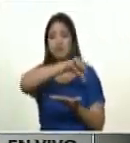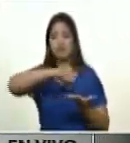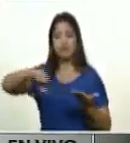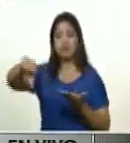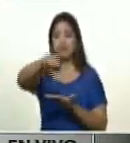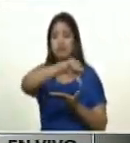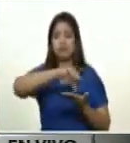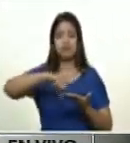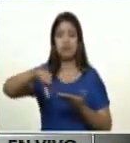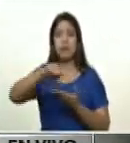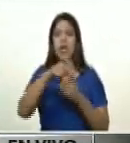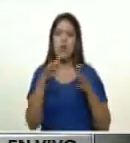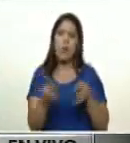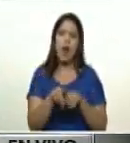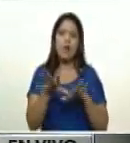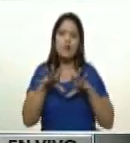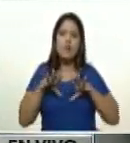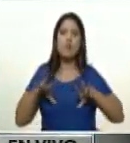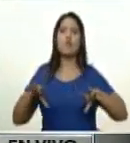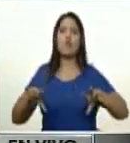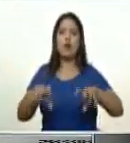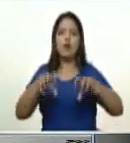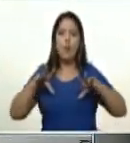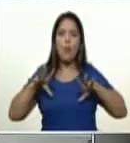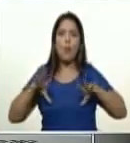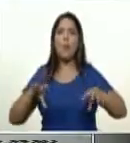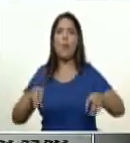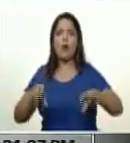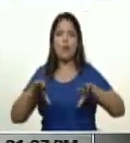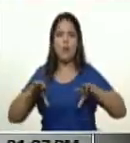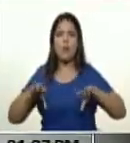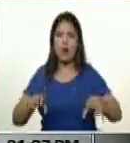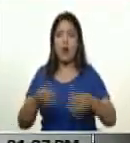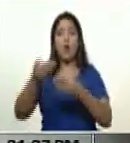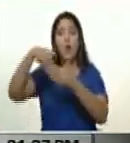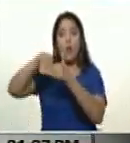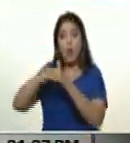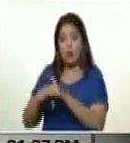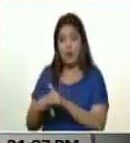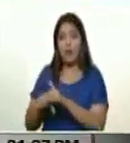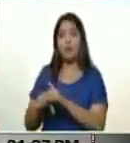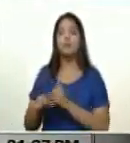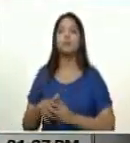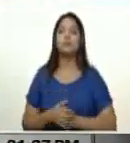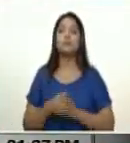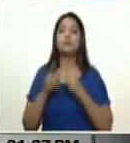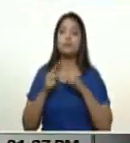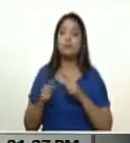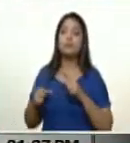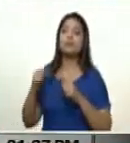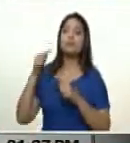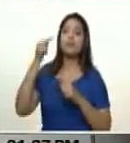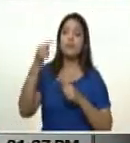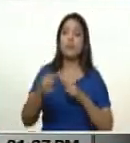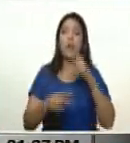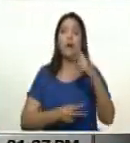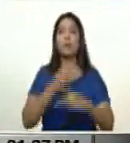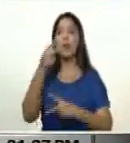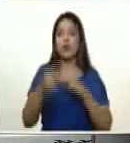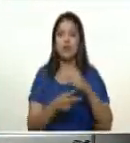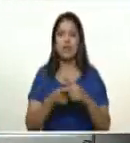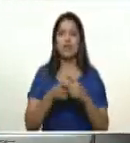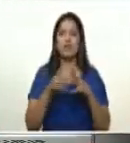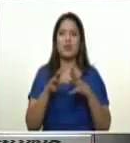estilo de masa que queda de esta forma. Esto lo almacenamos en los silos. Luego de esto pasa al proceso de extrusión